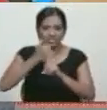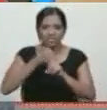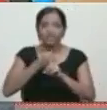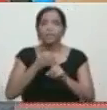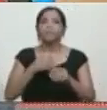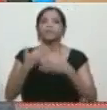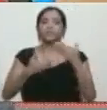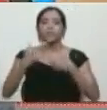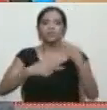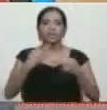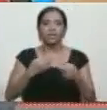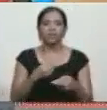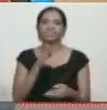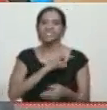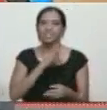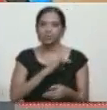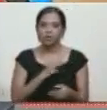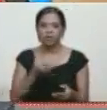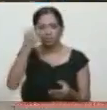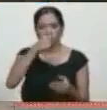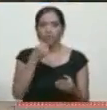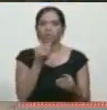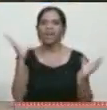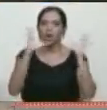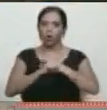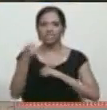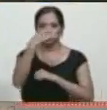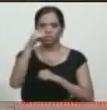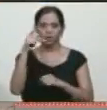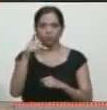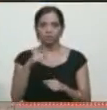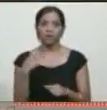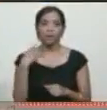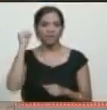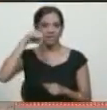Señores, buenas noches, esto es Zurda Conducta. Más nada, vamos con el primer video y ya regresamos con más.